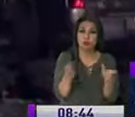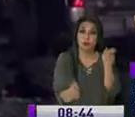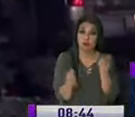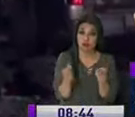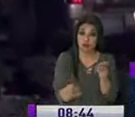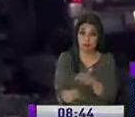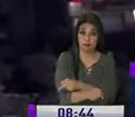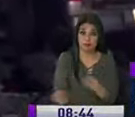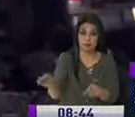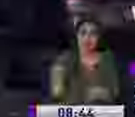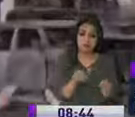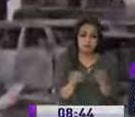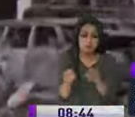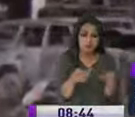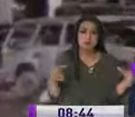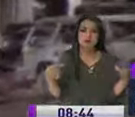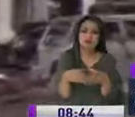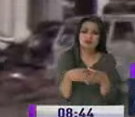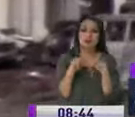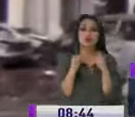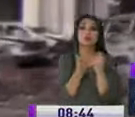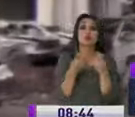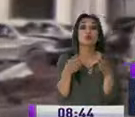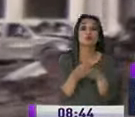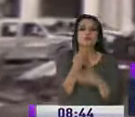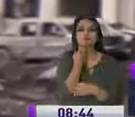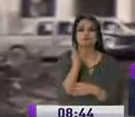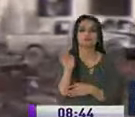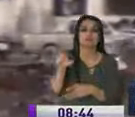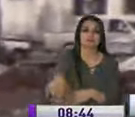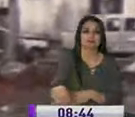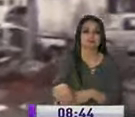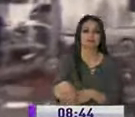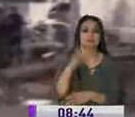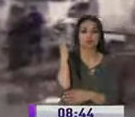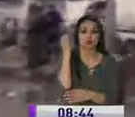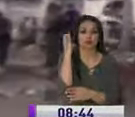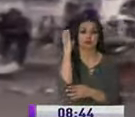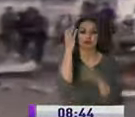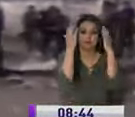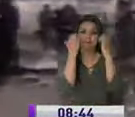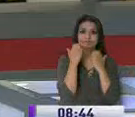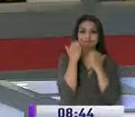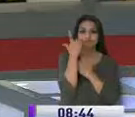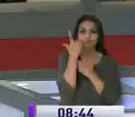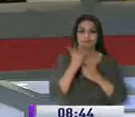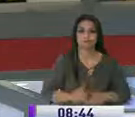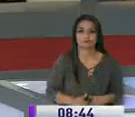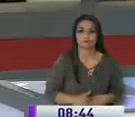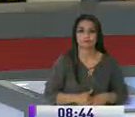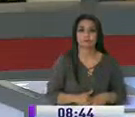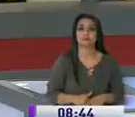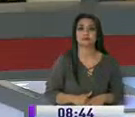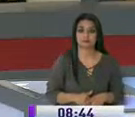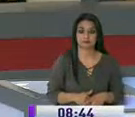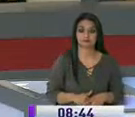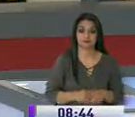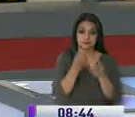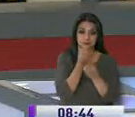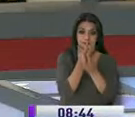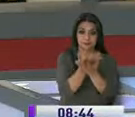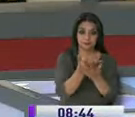además incautaron vehículos, motocicletas y aparecieron partes de automotores desmantelados. Existe evidencia de 7 vehículos, un sinnúmero de partes y